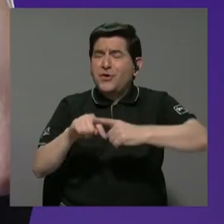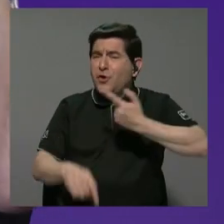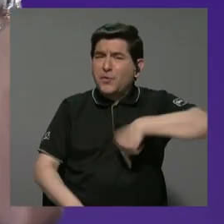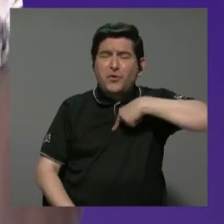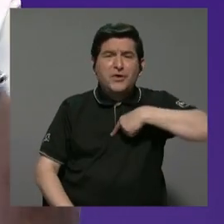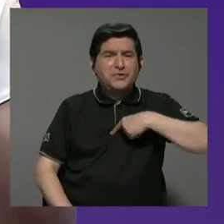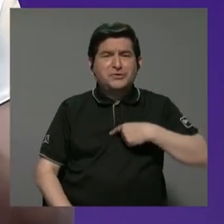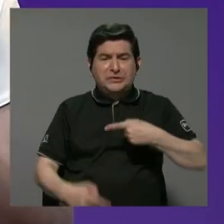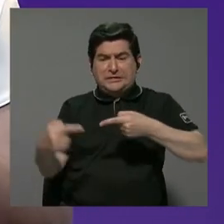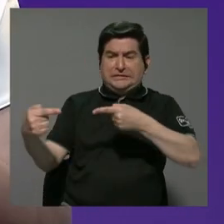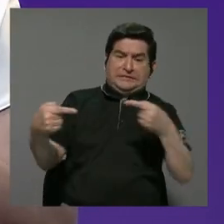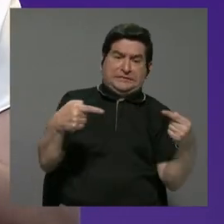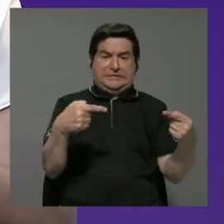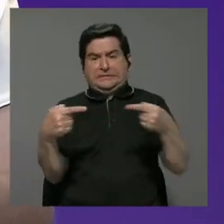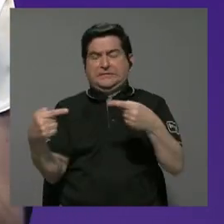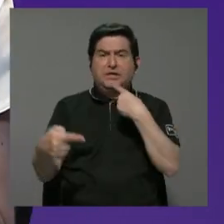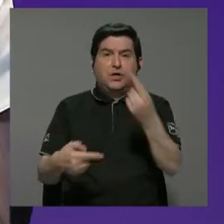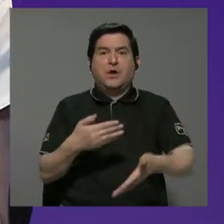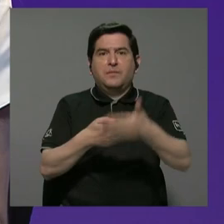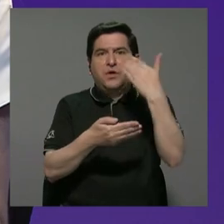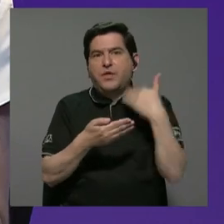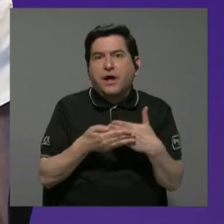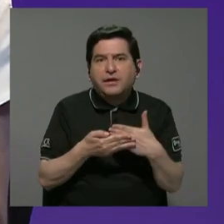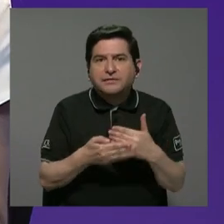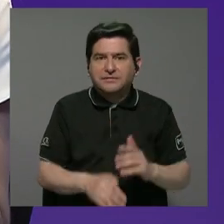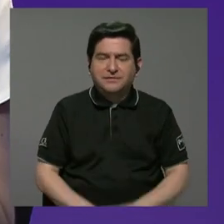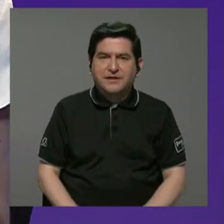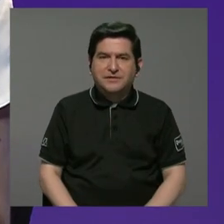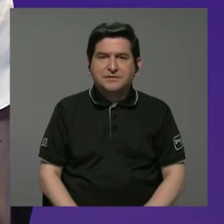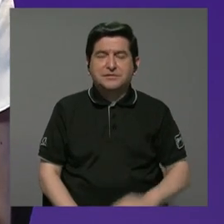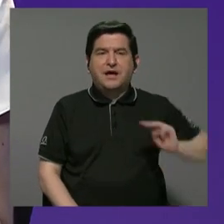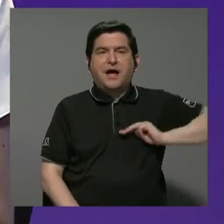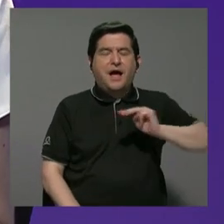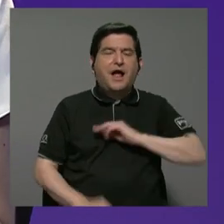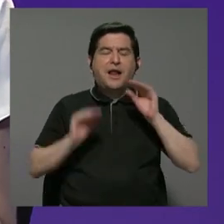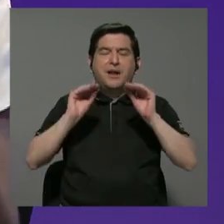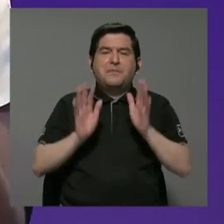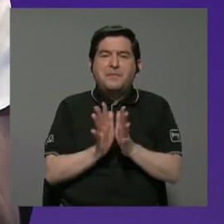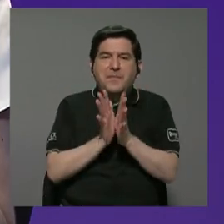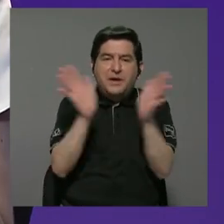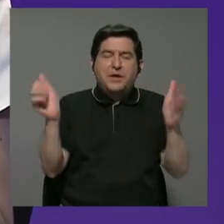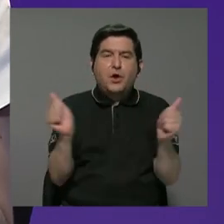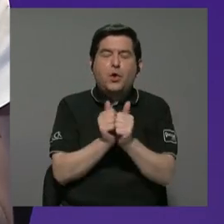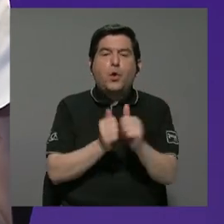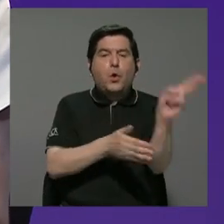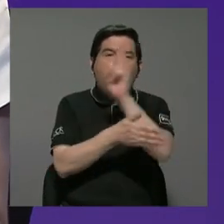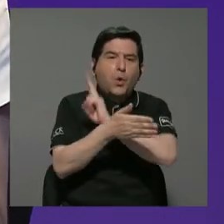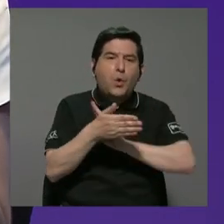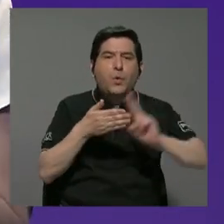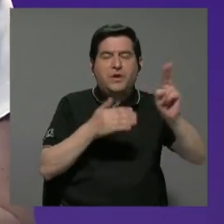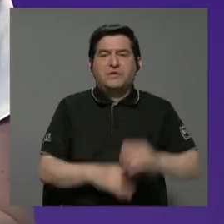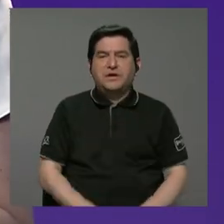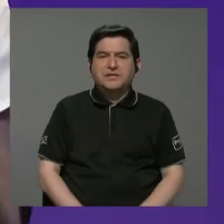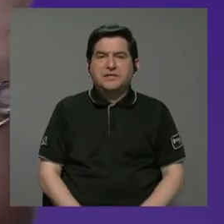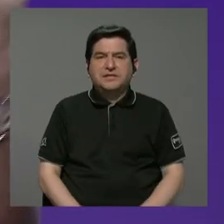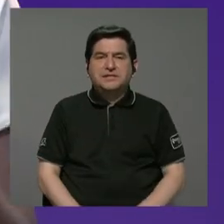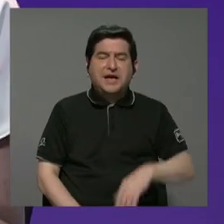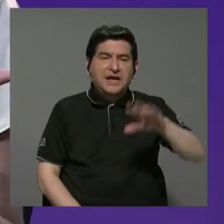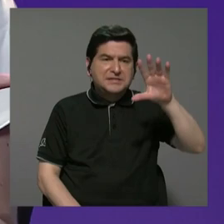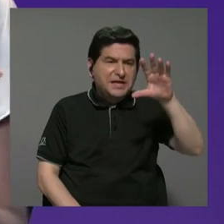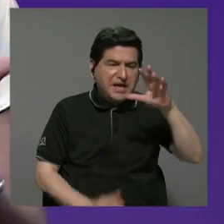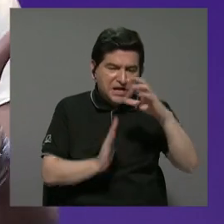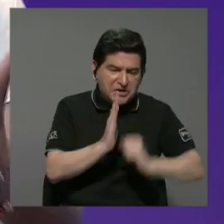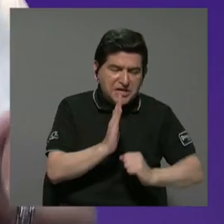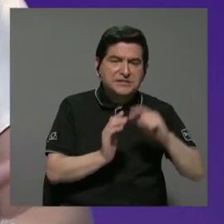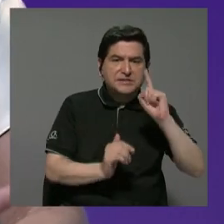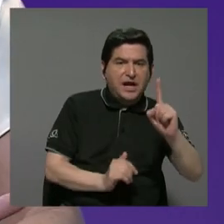a pelear, ¿verdad? Como dije yo antes, a el Ministerio de Educación Pública con las universidades de que si se le quita uno para darle a los